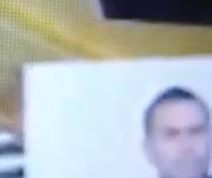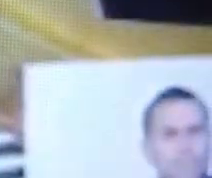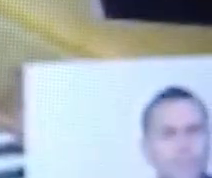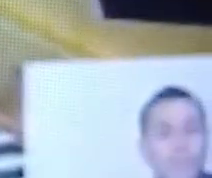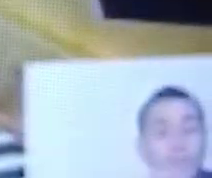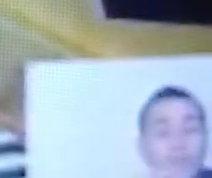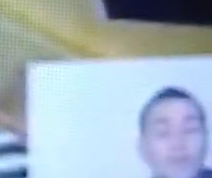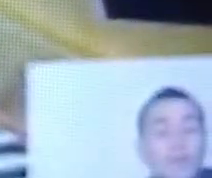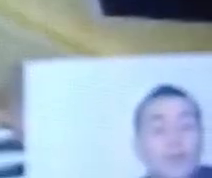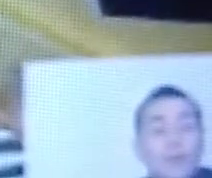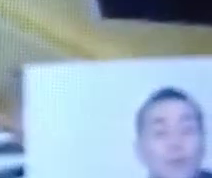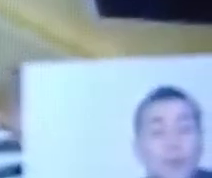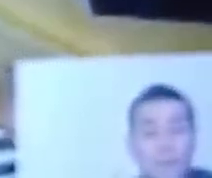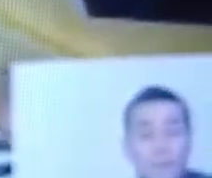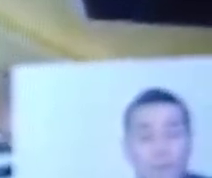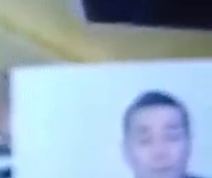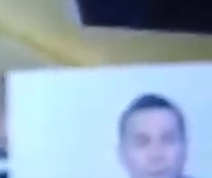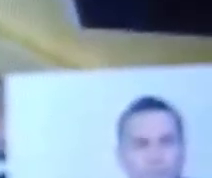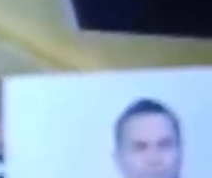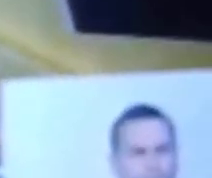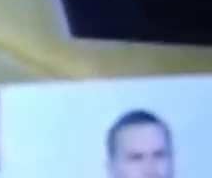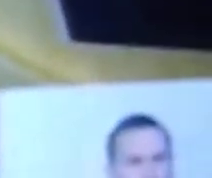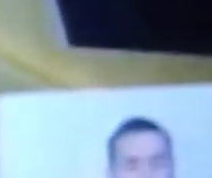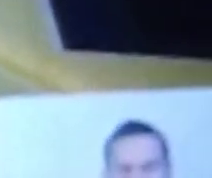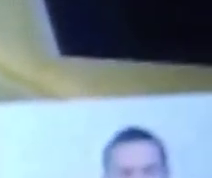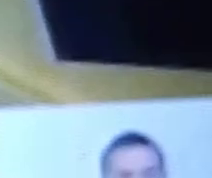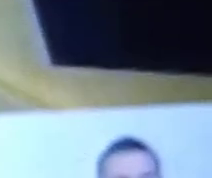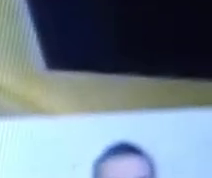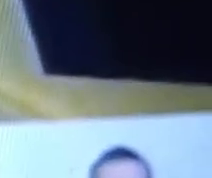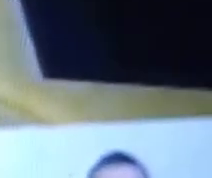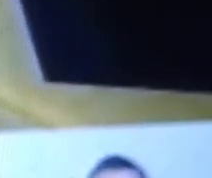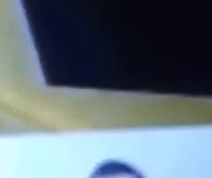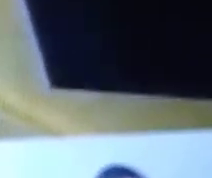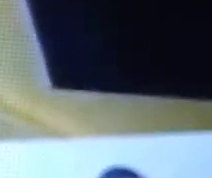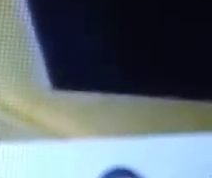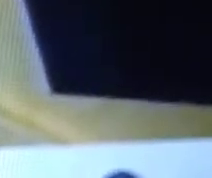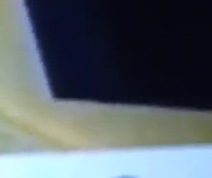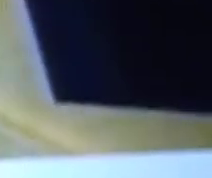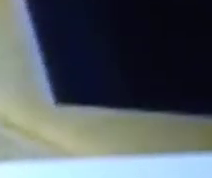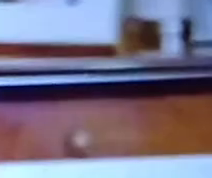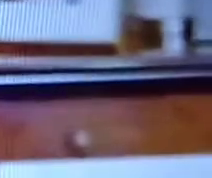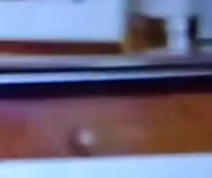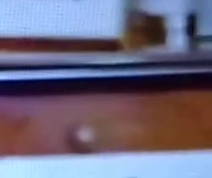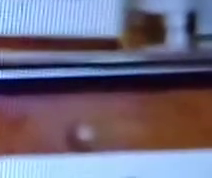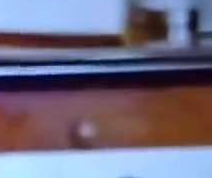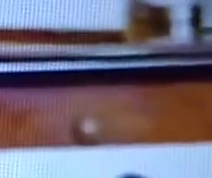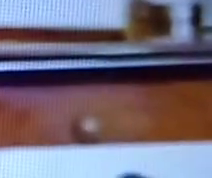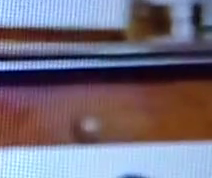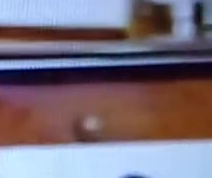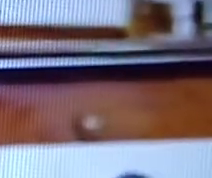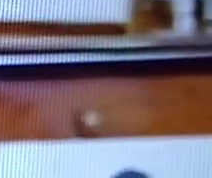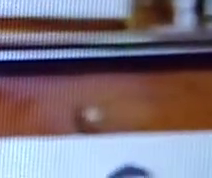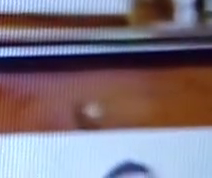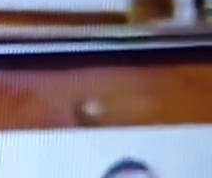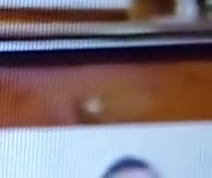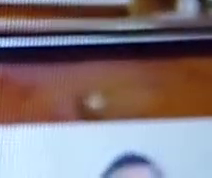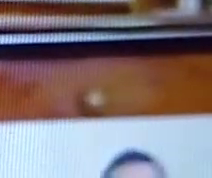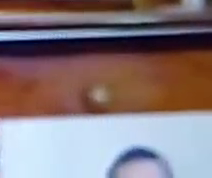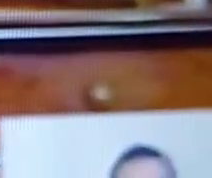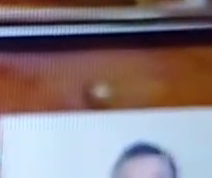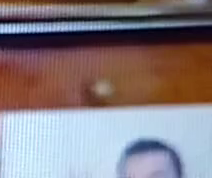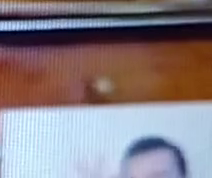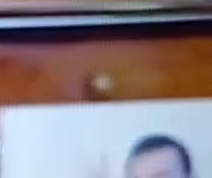Goethe dijo, el hombre que nace con un talento que está destinado a usar, encuentra su felicidad mayor utilizándolo. Esa es la manera, la